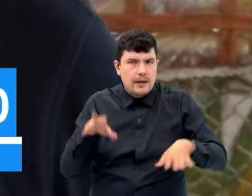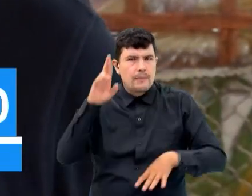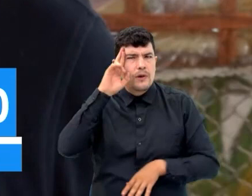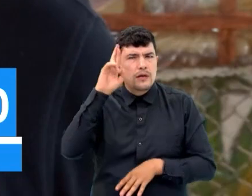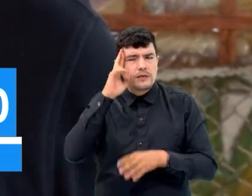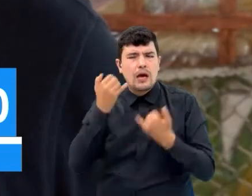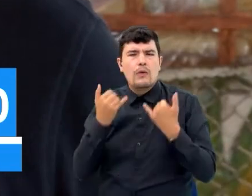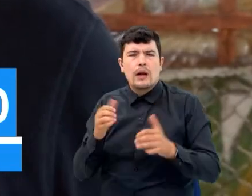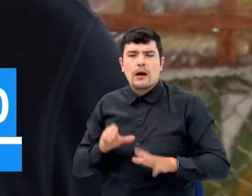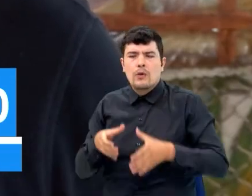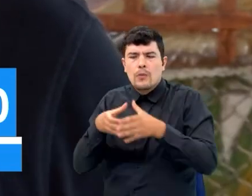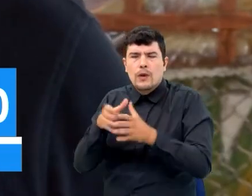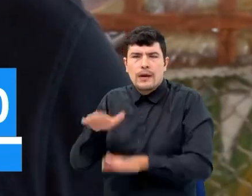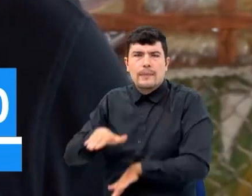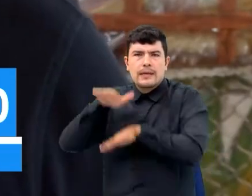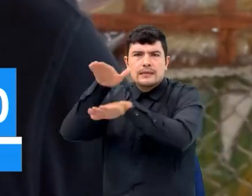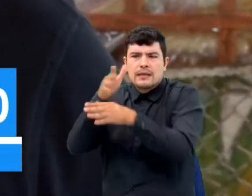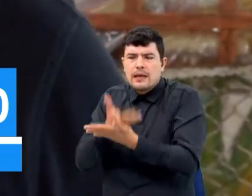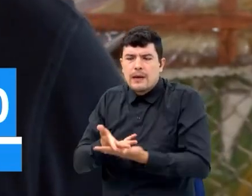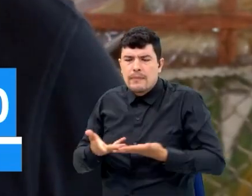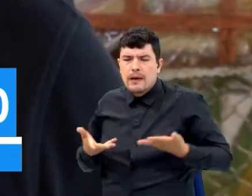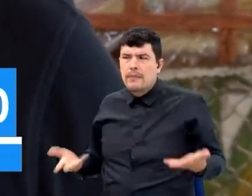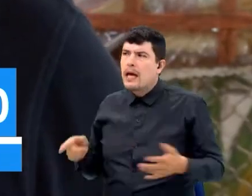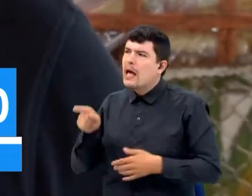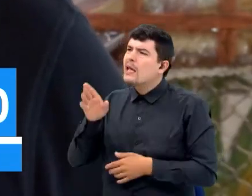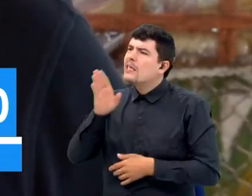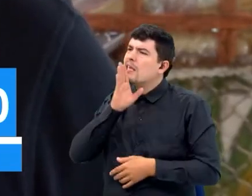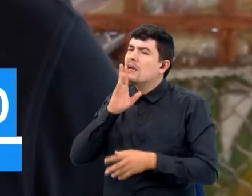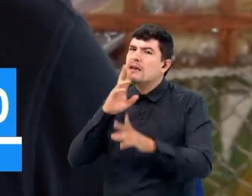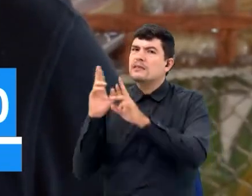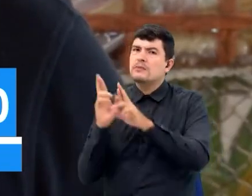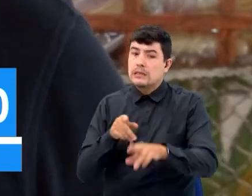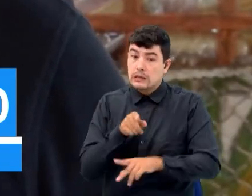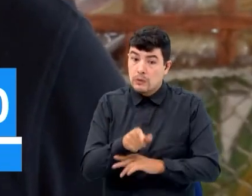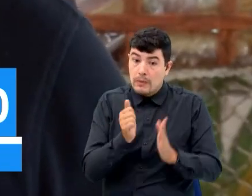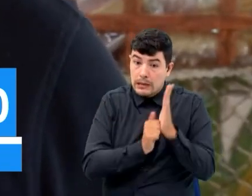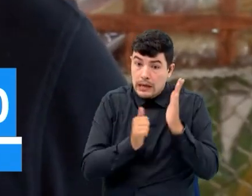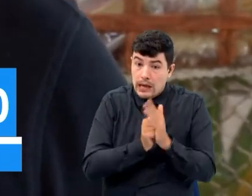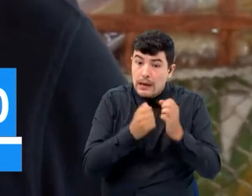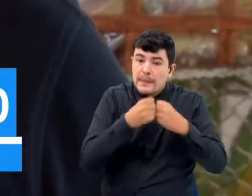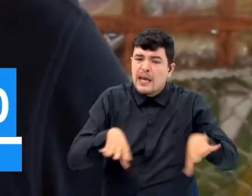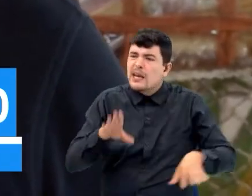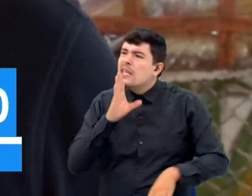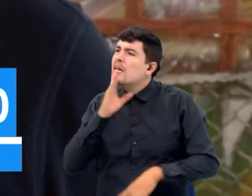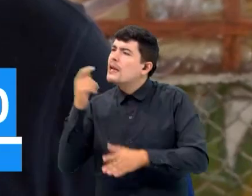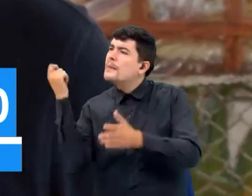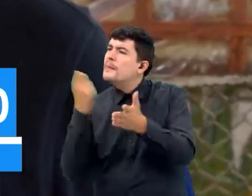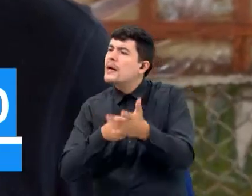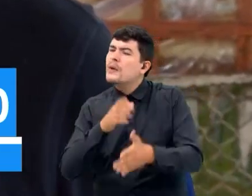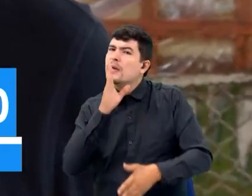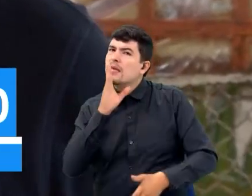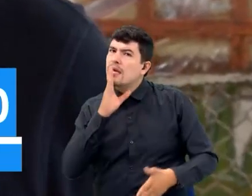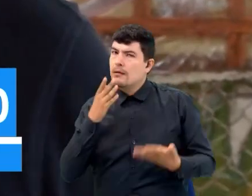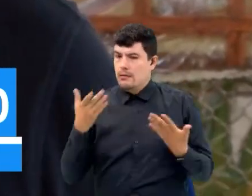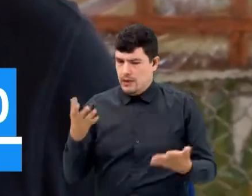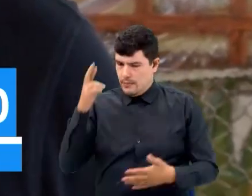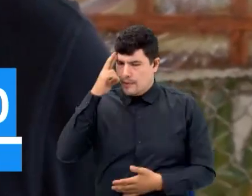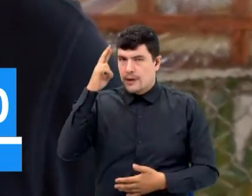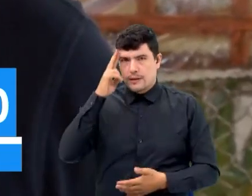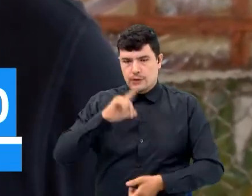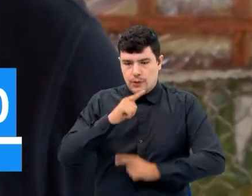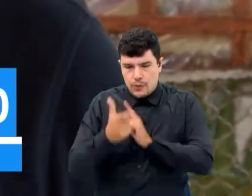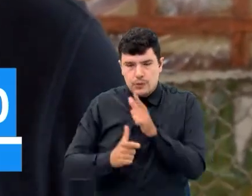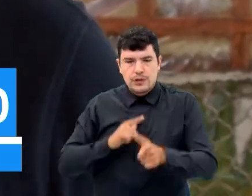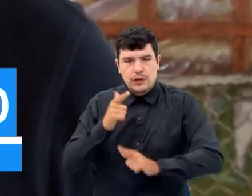a responder por esos artículos que ellos pierden? Entonces, actualmente nosotros estamos luchando y pidiéndole mucho a Dios que nos ayude